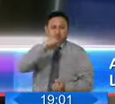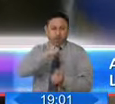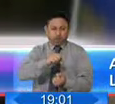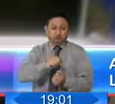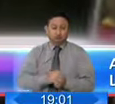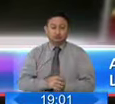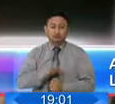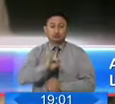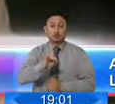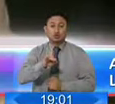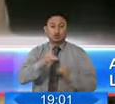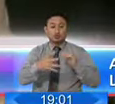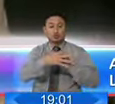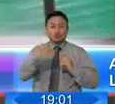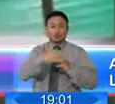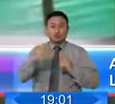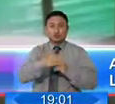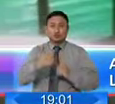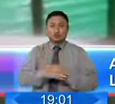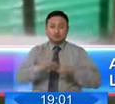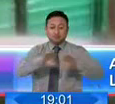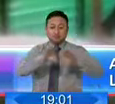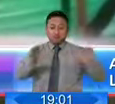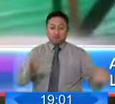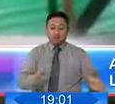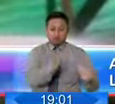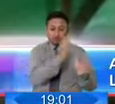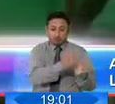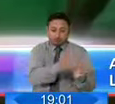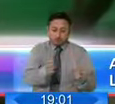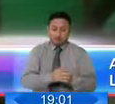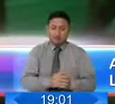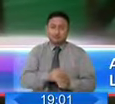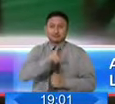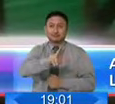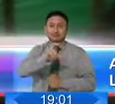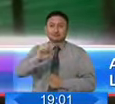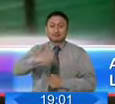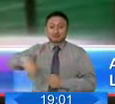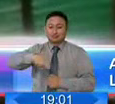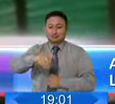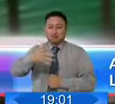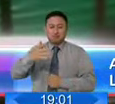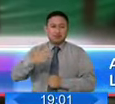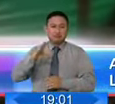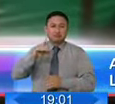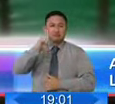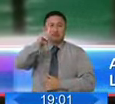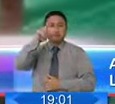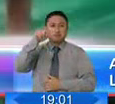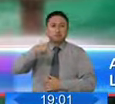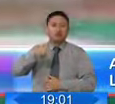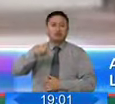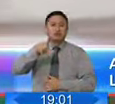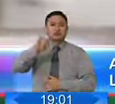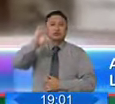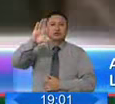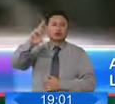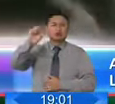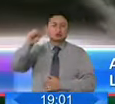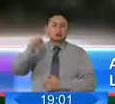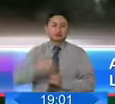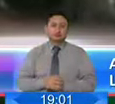8 extractores, mesa para empacado y más de 30 tanques con capacidad para almacenar 1.000 litros. Se estima que el